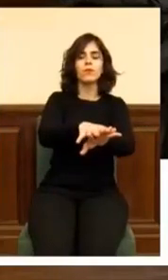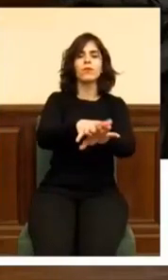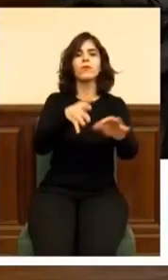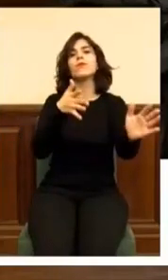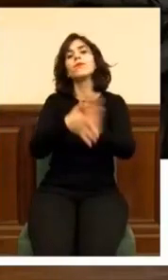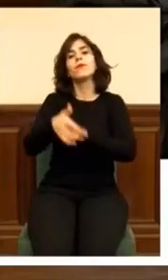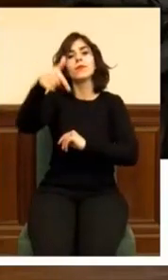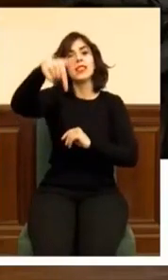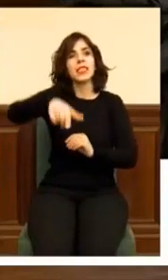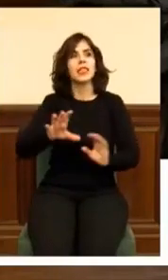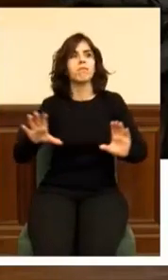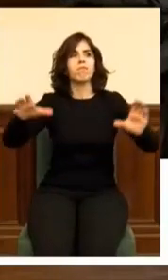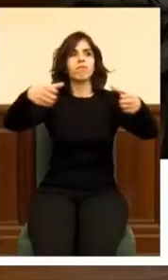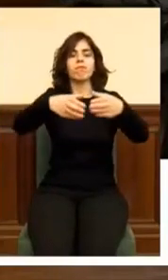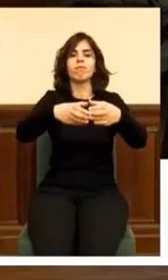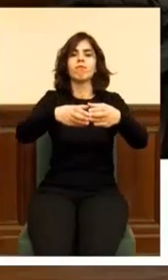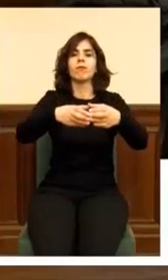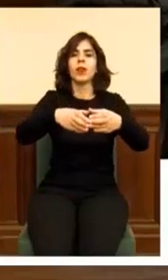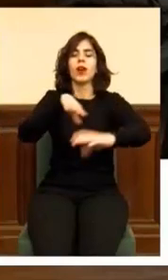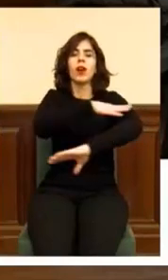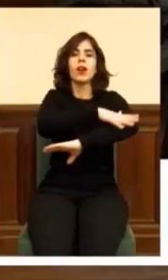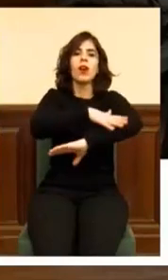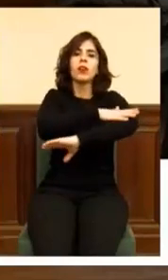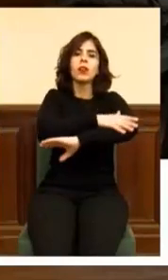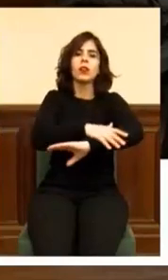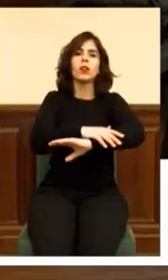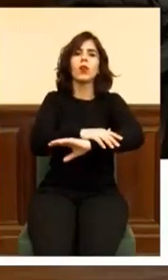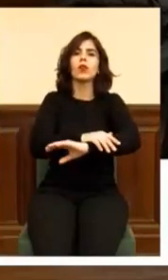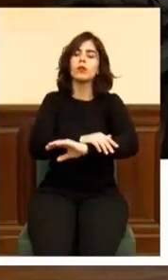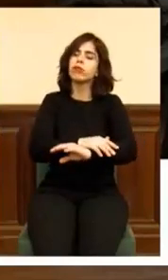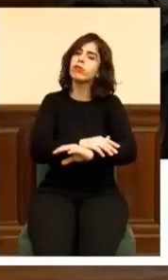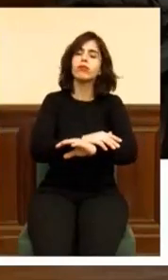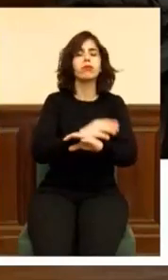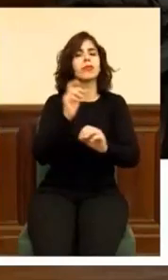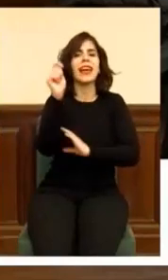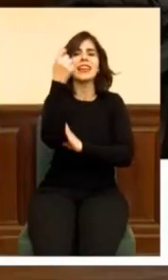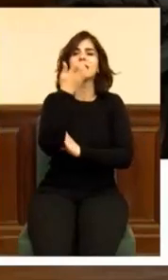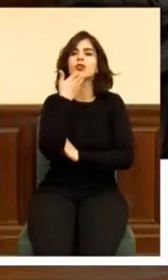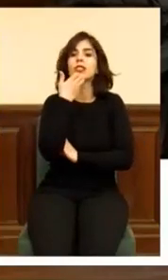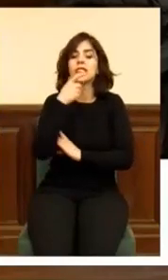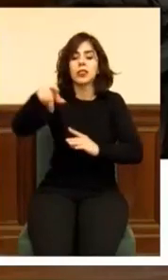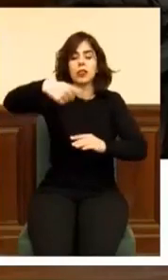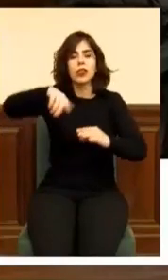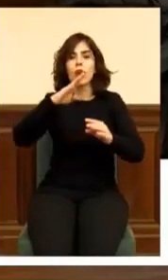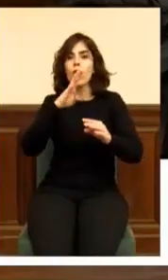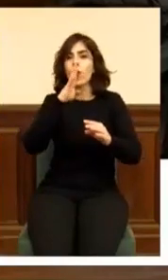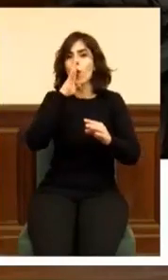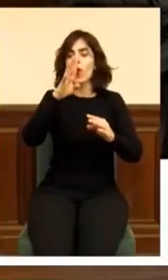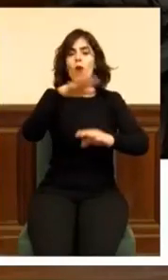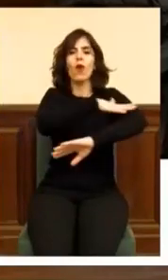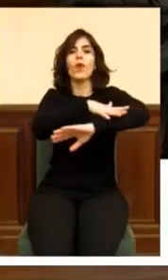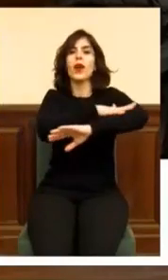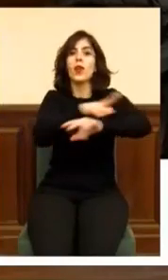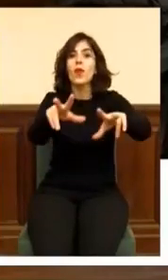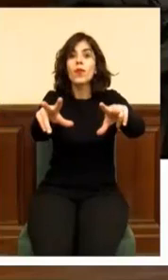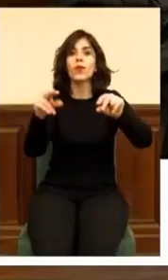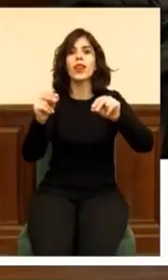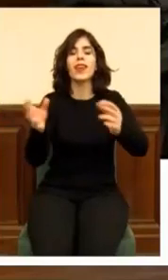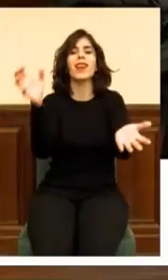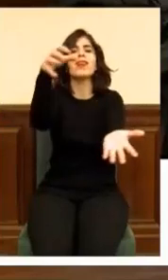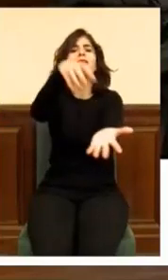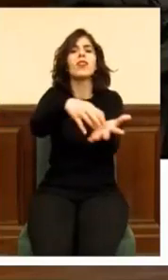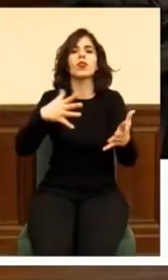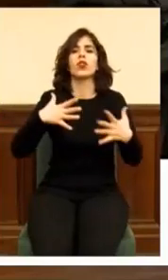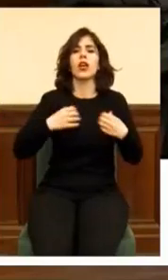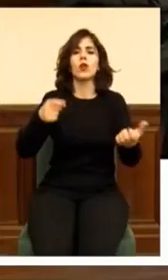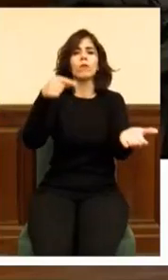de esta corporación que lográsemos terminar el mandato habiendo conseguido el centro de salud que tantas veces